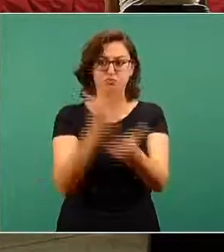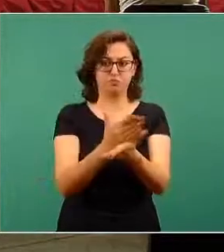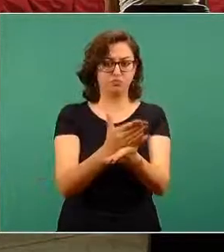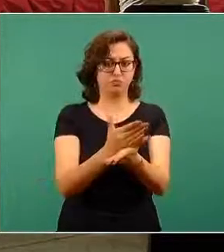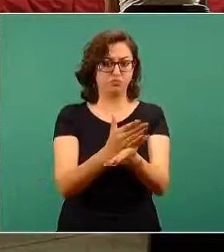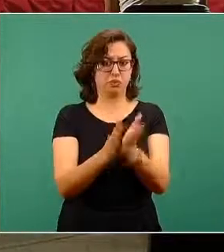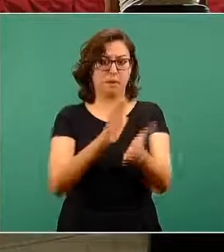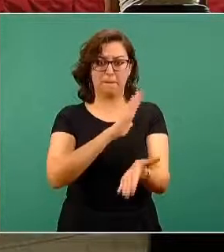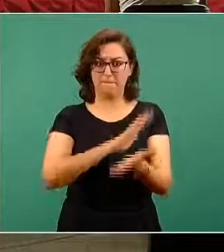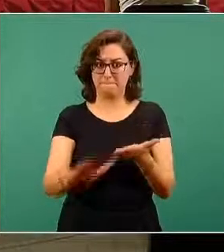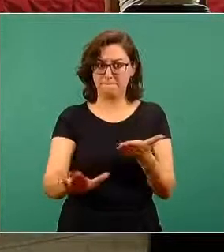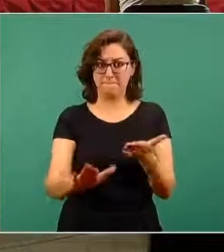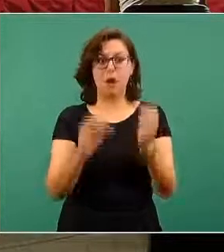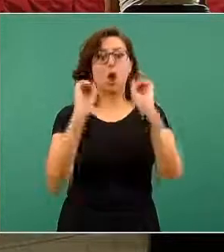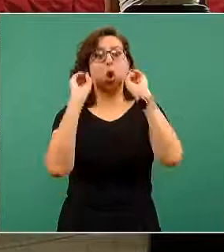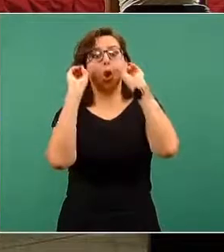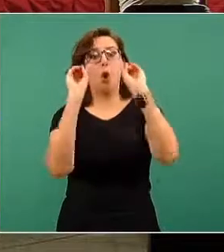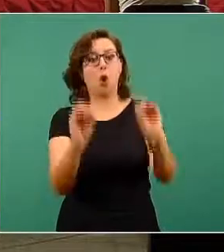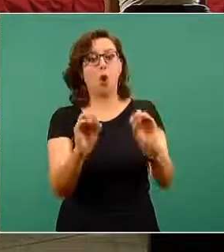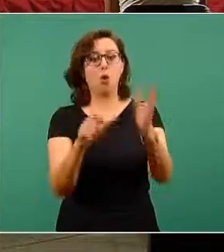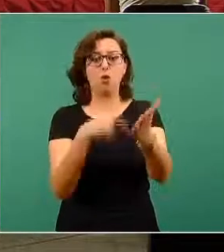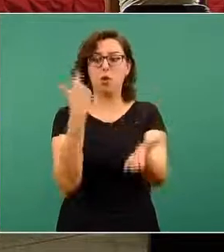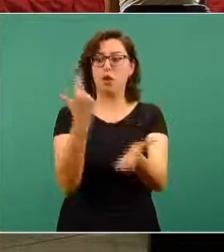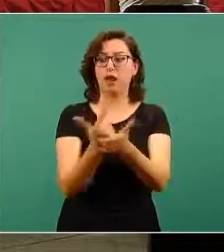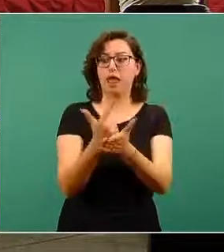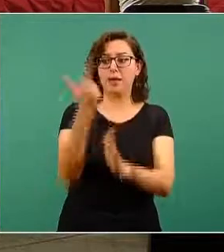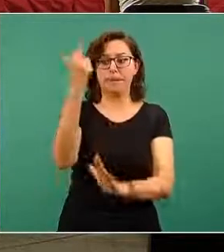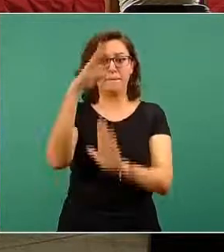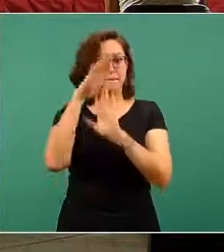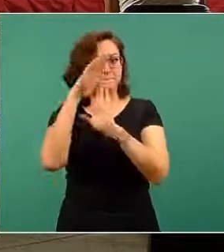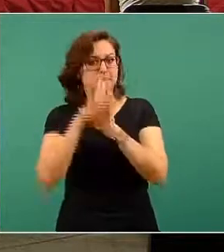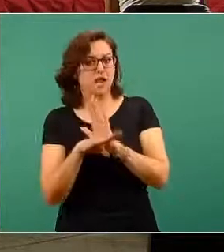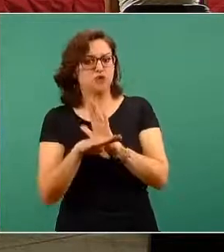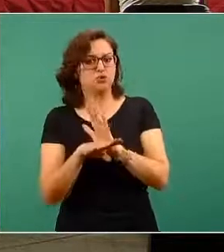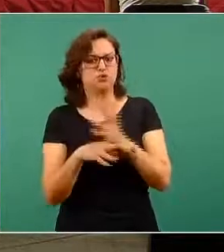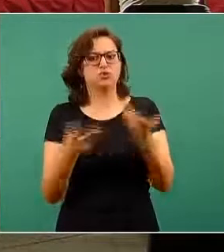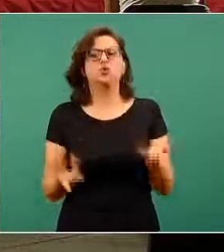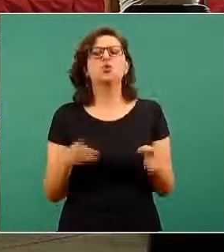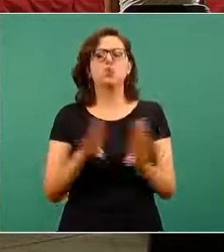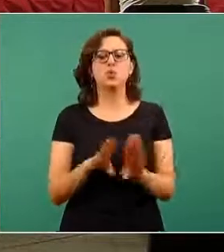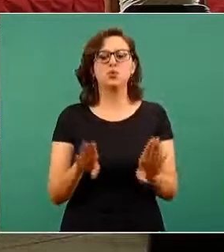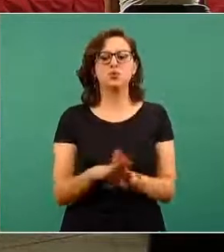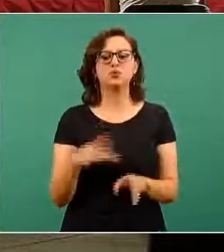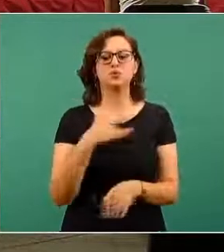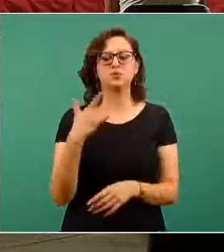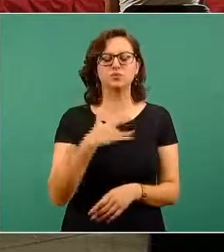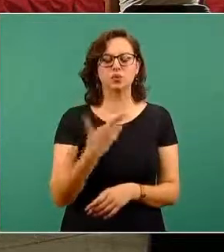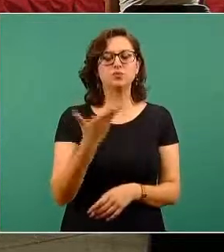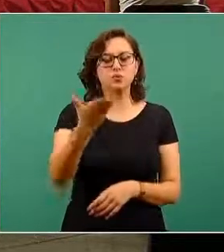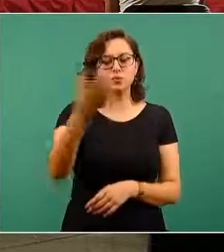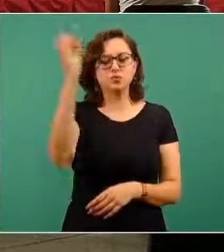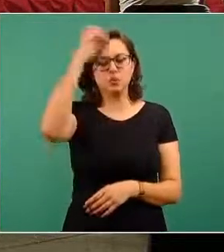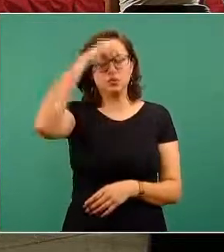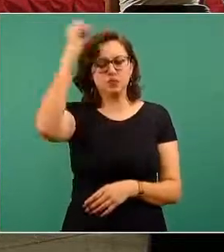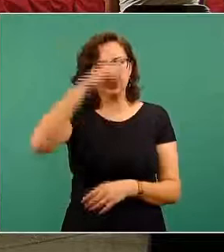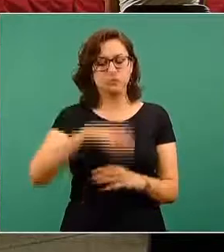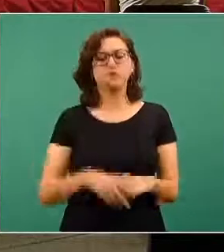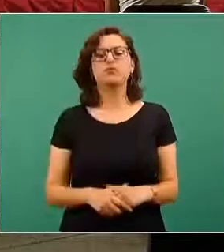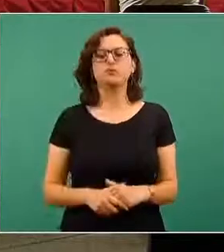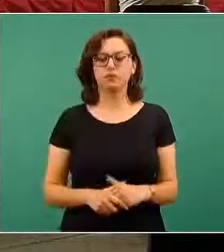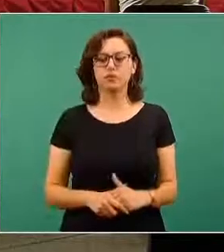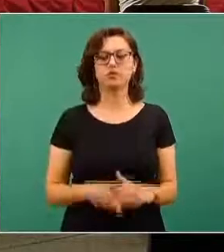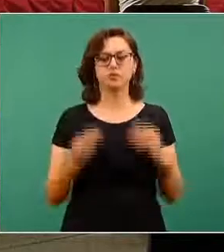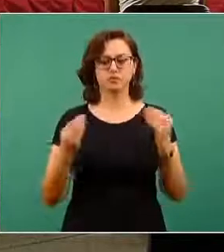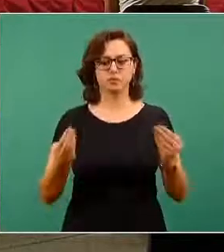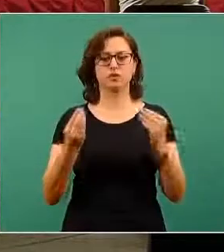¿no? Entonces no sabíamos todavía qué tipo de efectos iban a tener las vacunas. Un poco eso. Muchas gracias. Gracias, Daniela Pastrana,